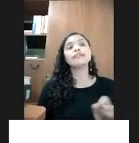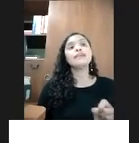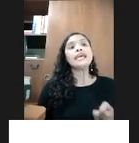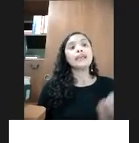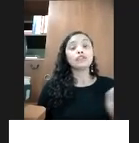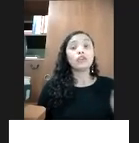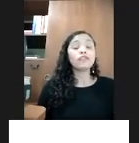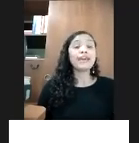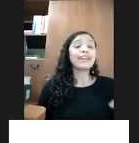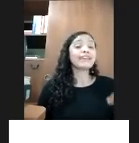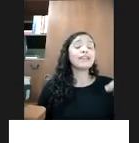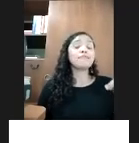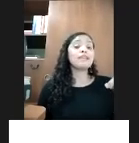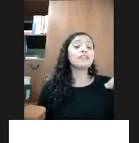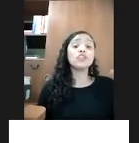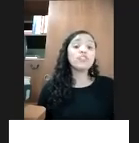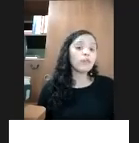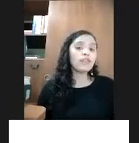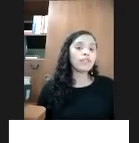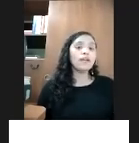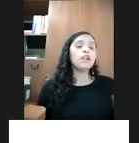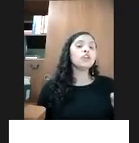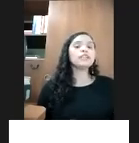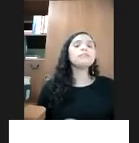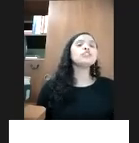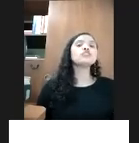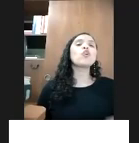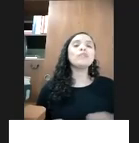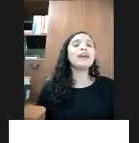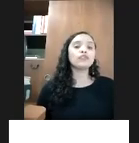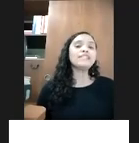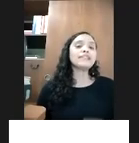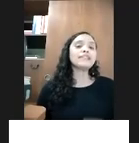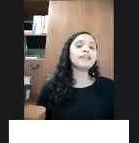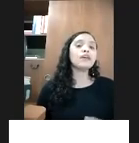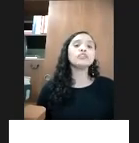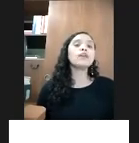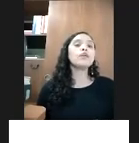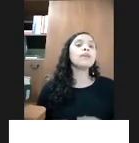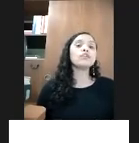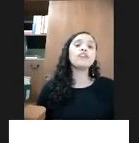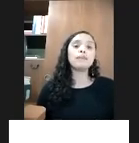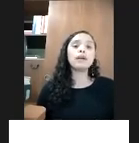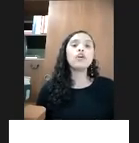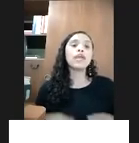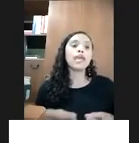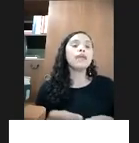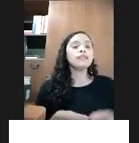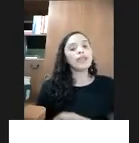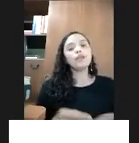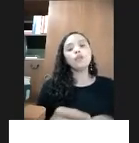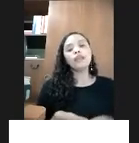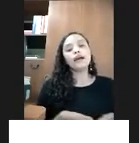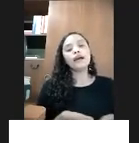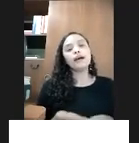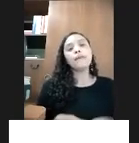convulsiones, que son enfermedades que requieren medicación de por vida, los tratamientos son combinados y se requiere contar con varios fármacos que